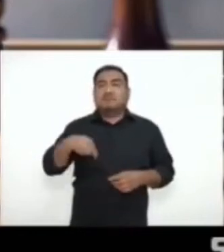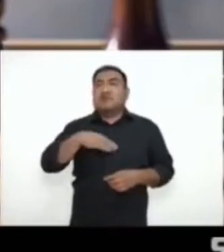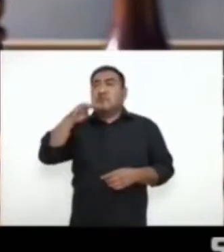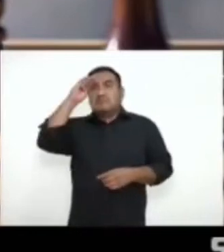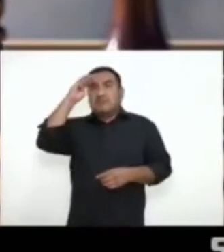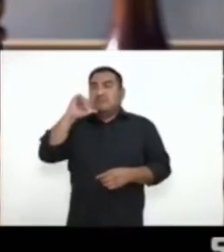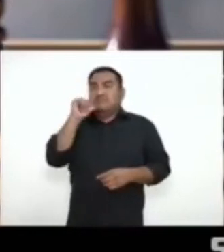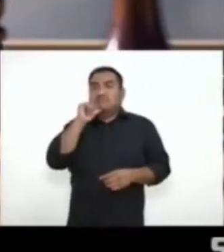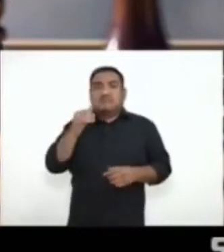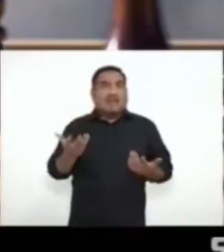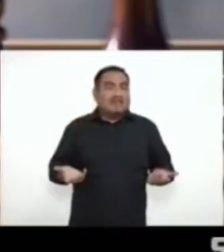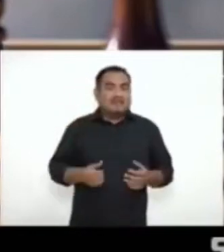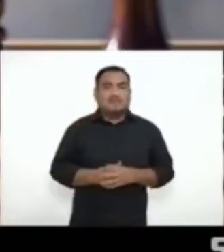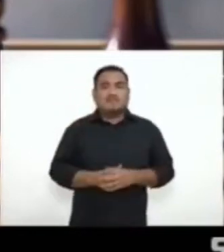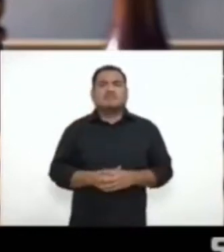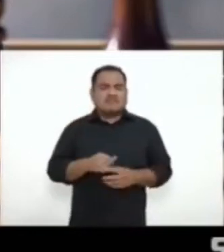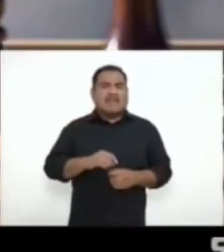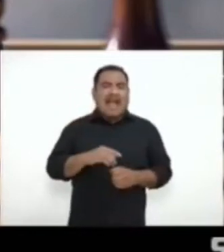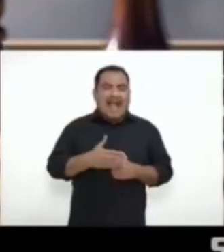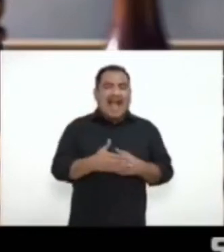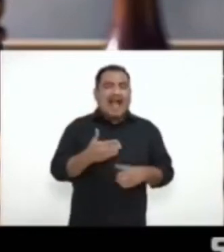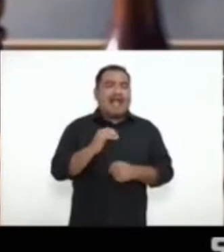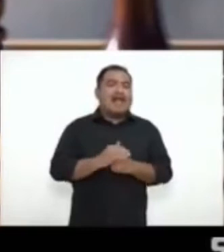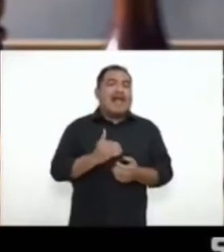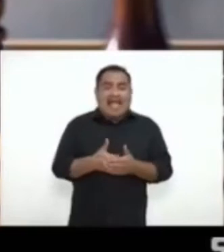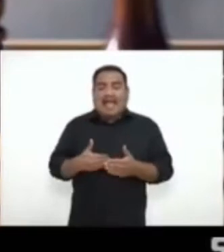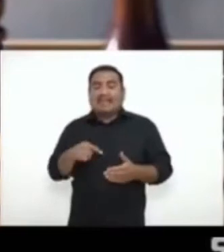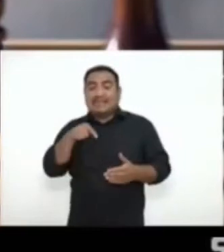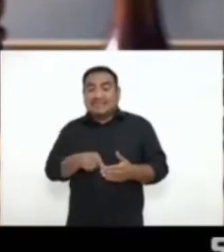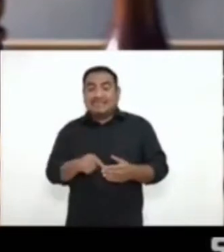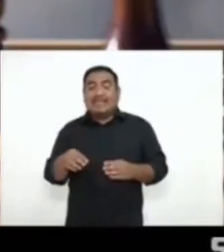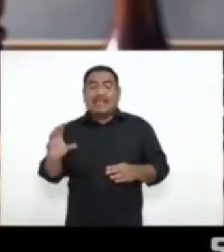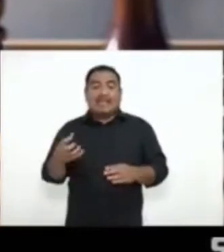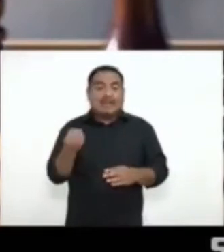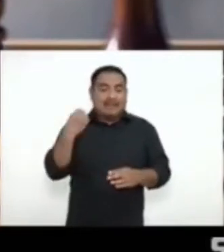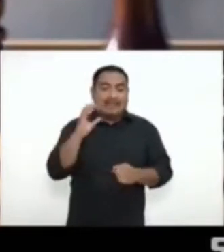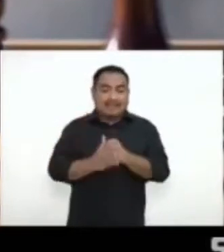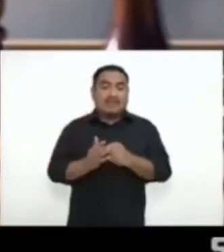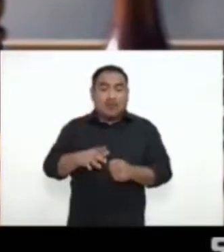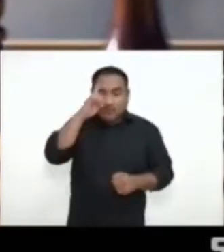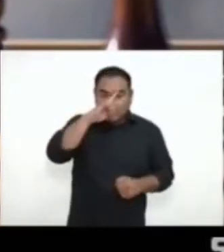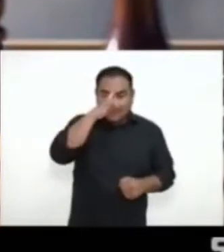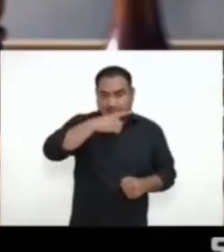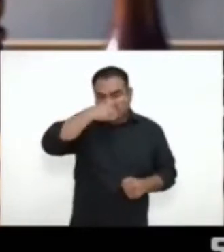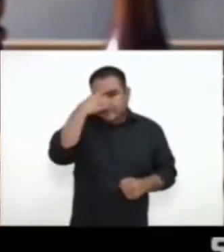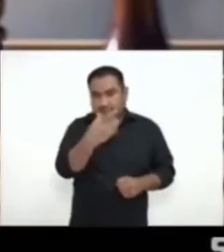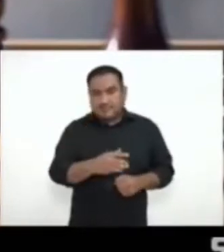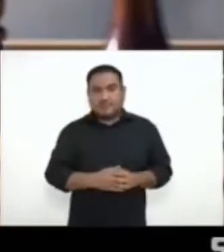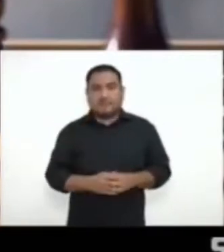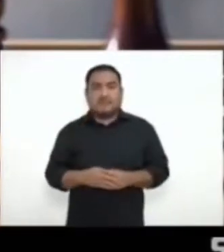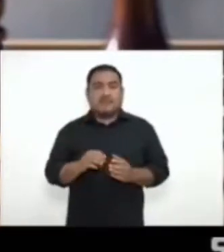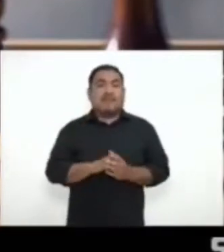la charla, yo les voy a dar algunas estrategias para que ustedes lo hagan de manera individual, el